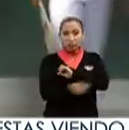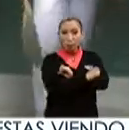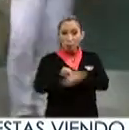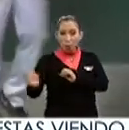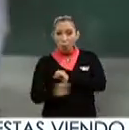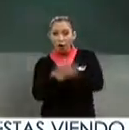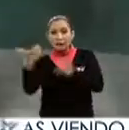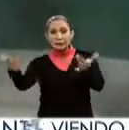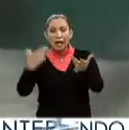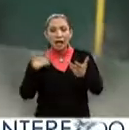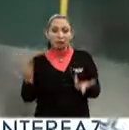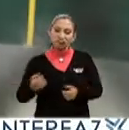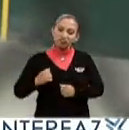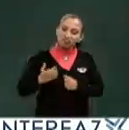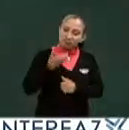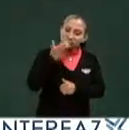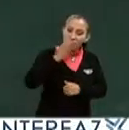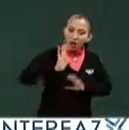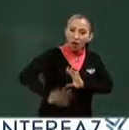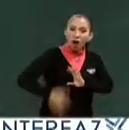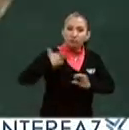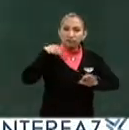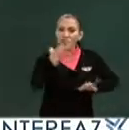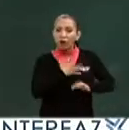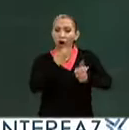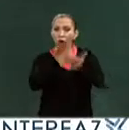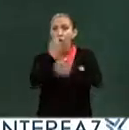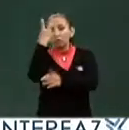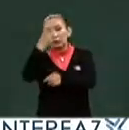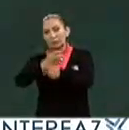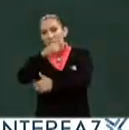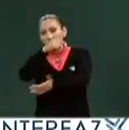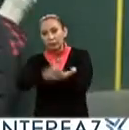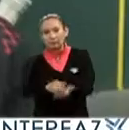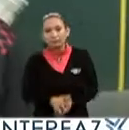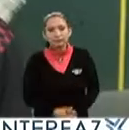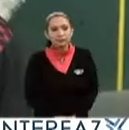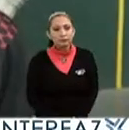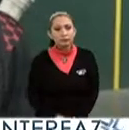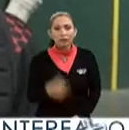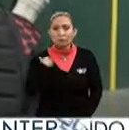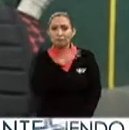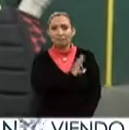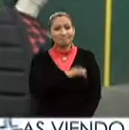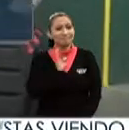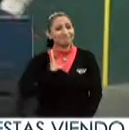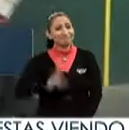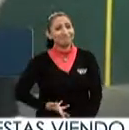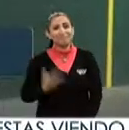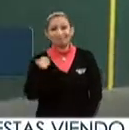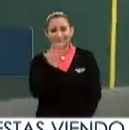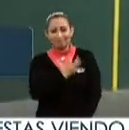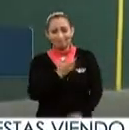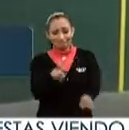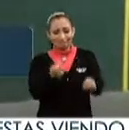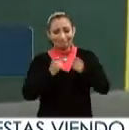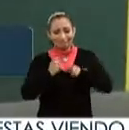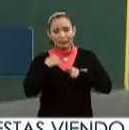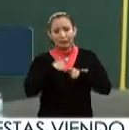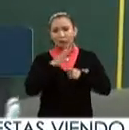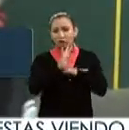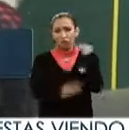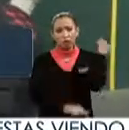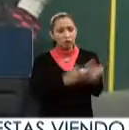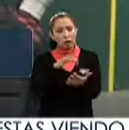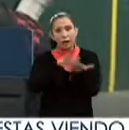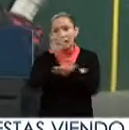mexiquenses, hicieron pesar su gran tradición con una presea áurea y un tercer lugar. Estoy muy feliz y orgulloso de esta medalla. Todo